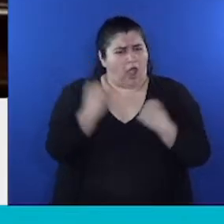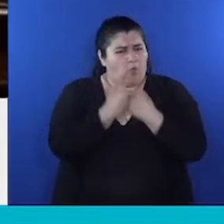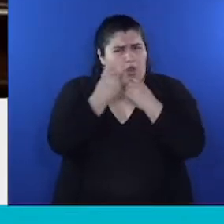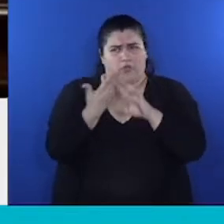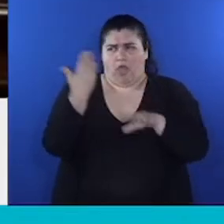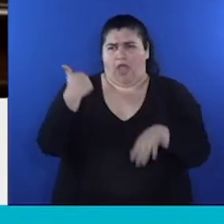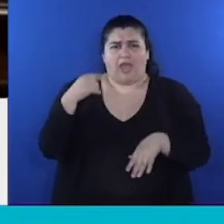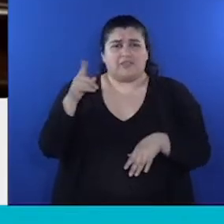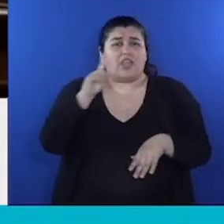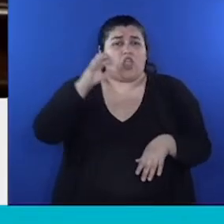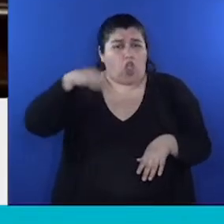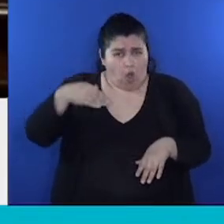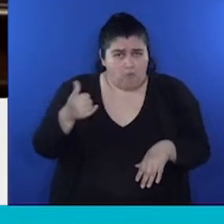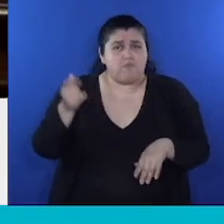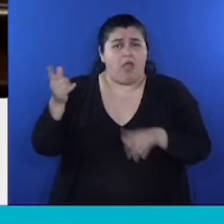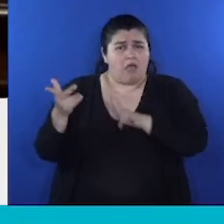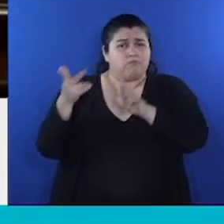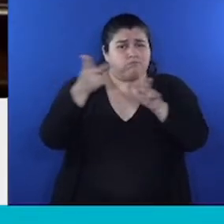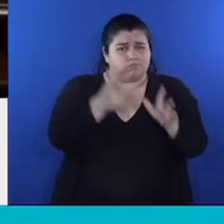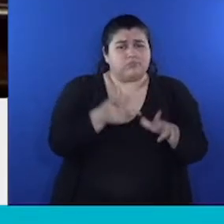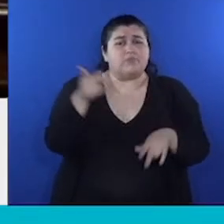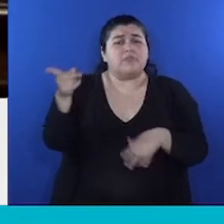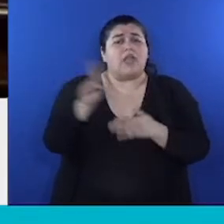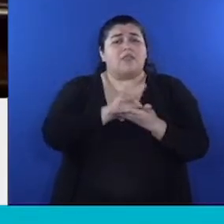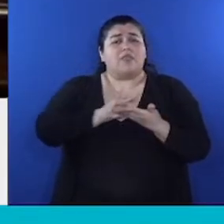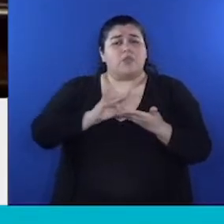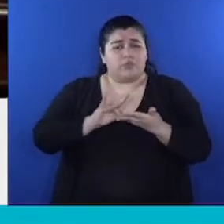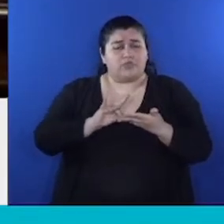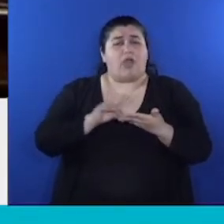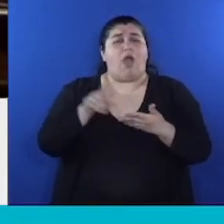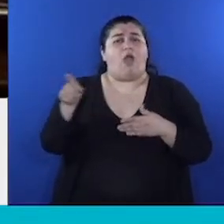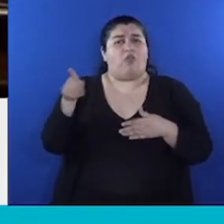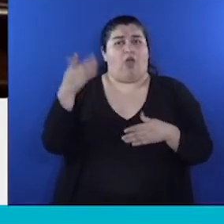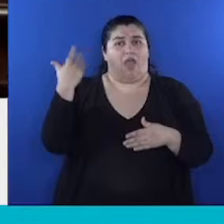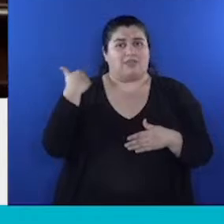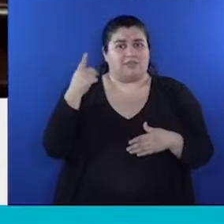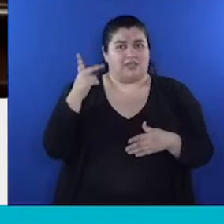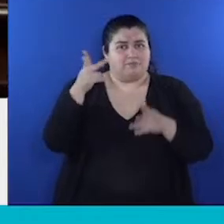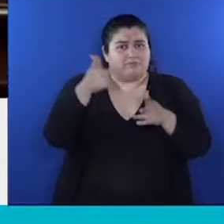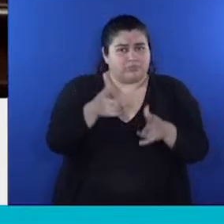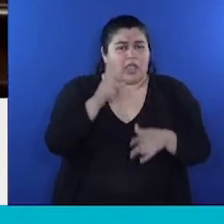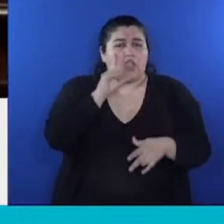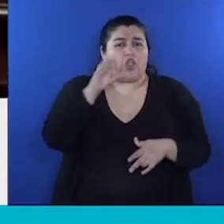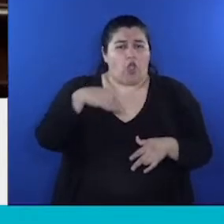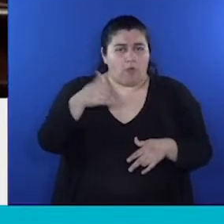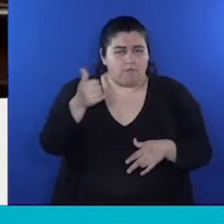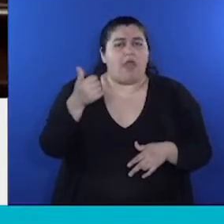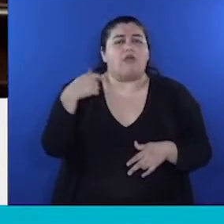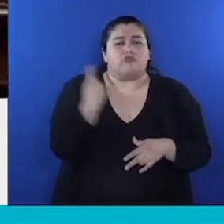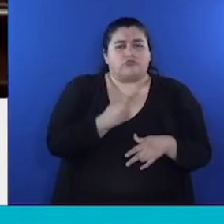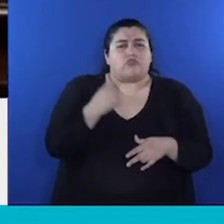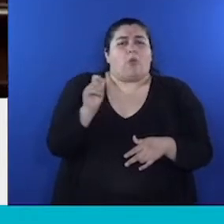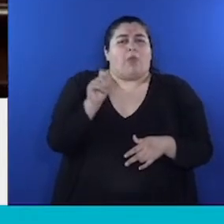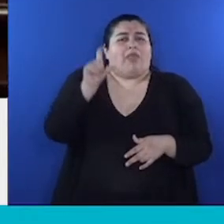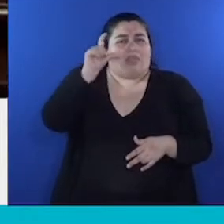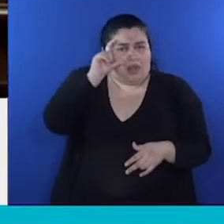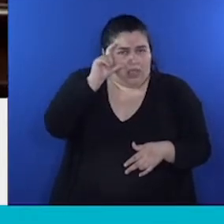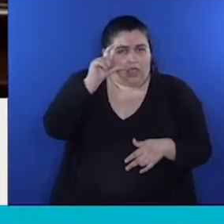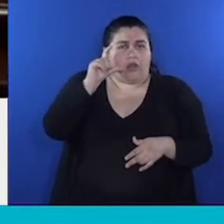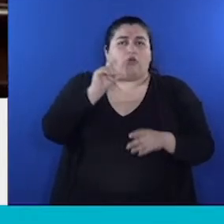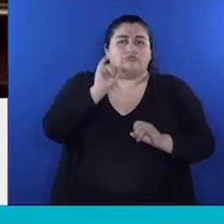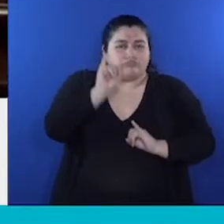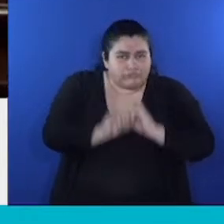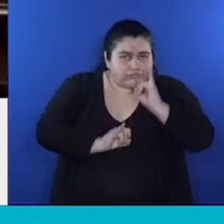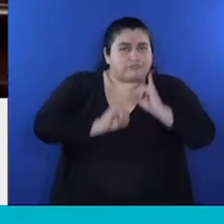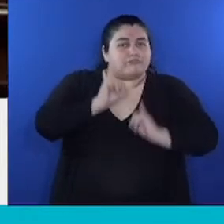de idioma que planteó el diputado Robelo, porque lo venimos planteando desde enero. Me parece que el gobernador